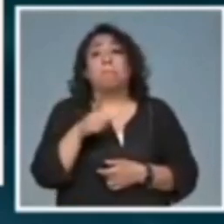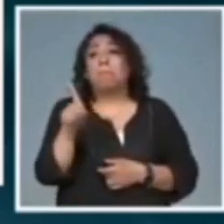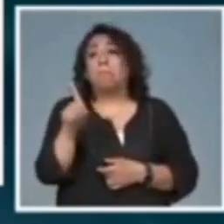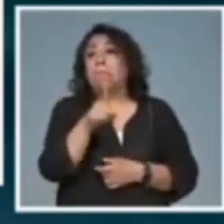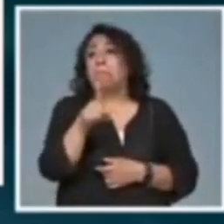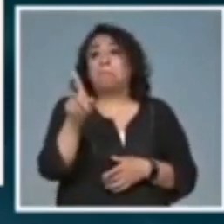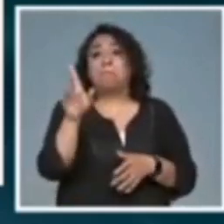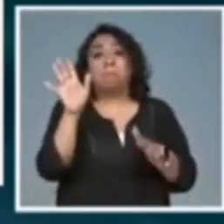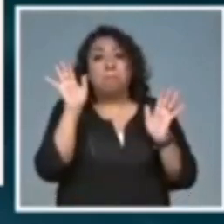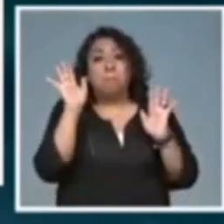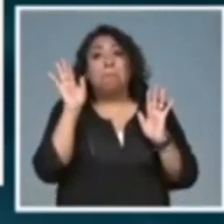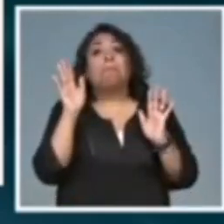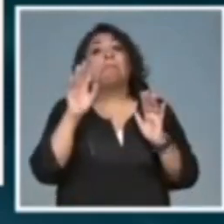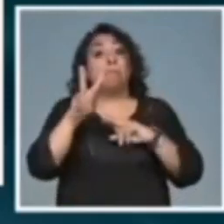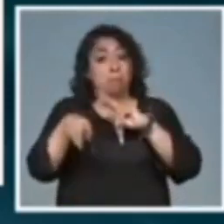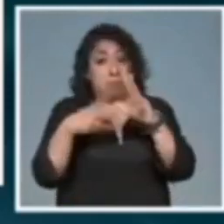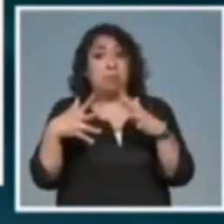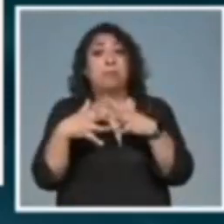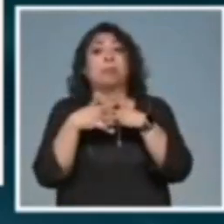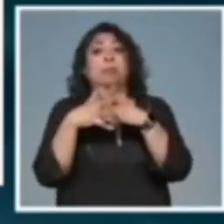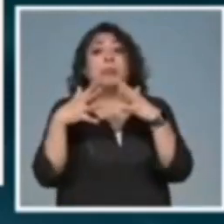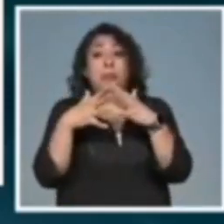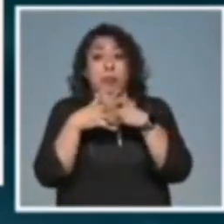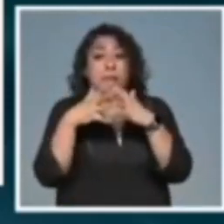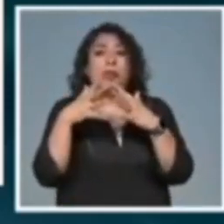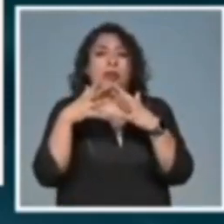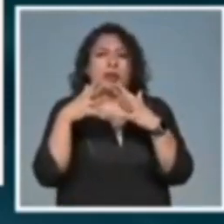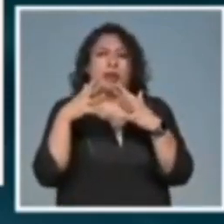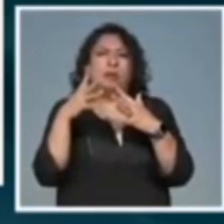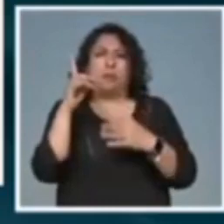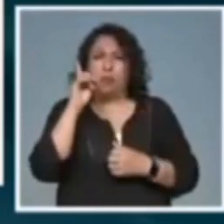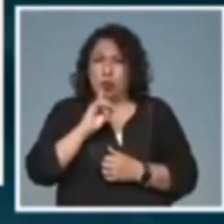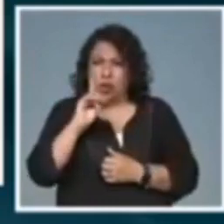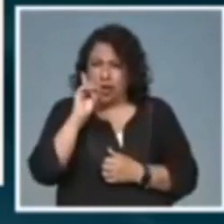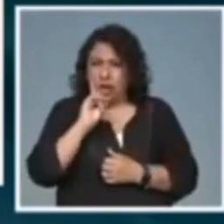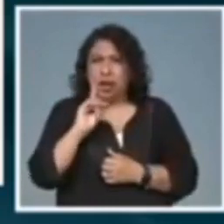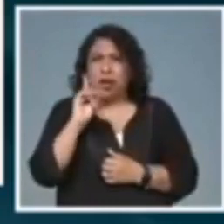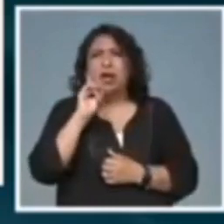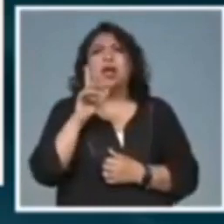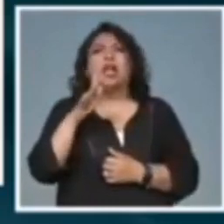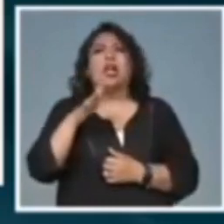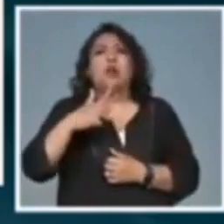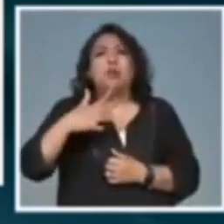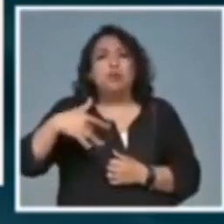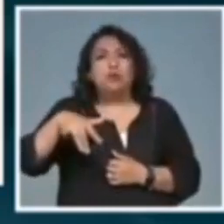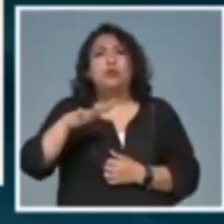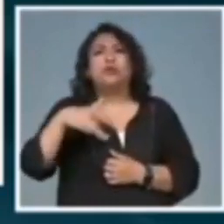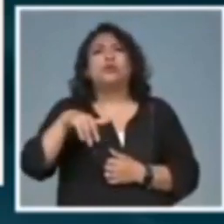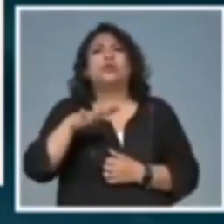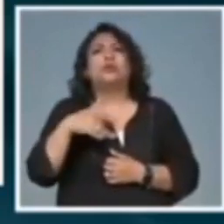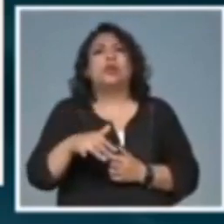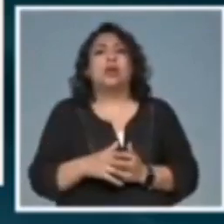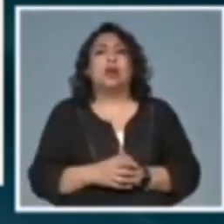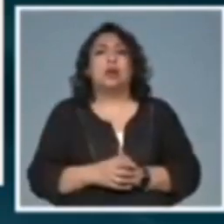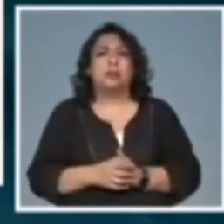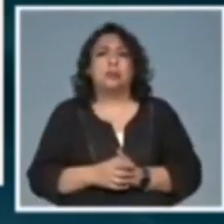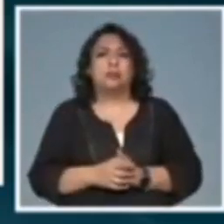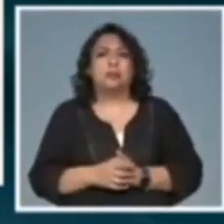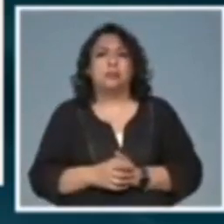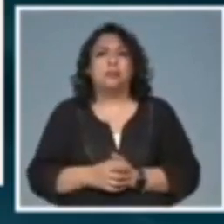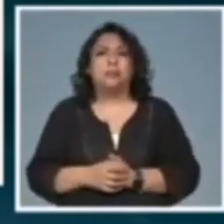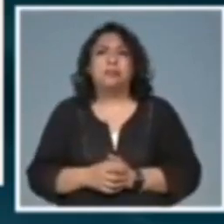anduve en la guerra de la mujer, de la búsqueda